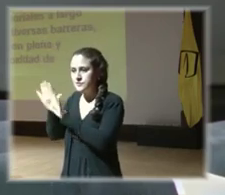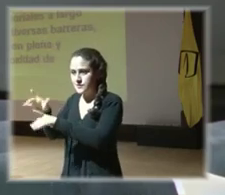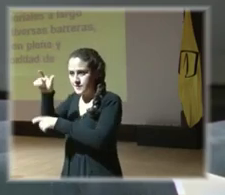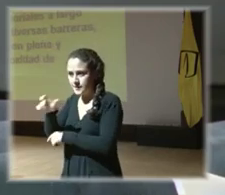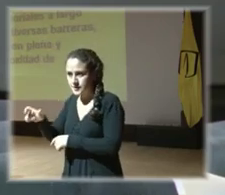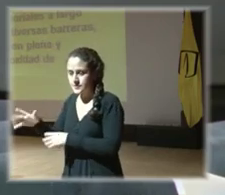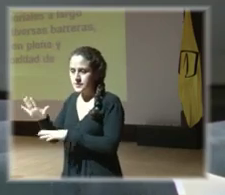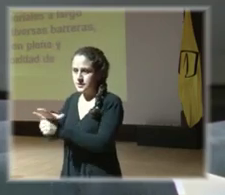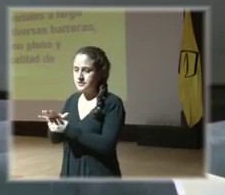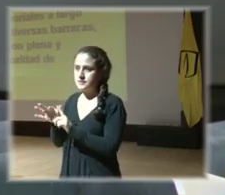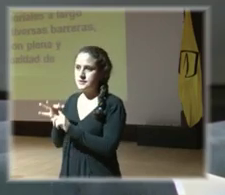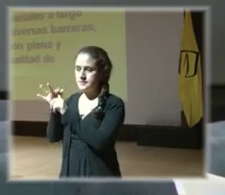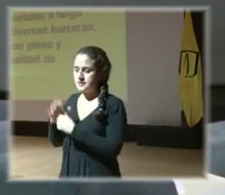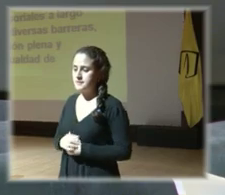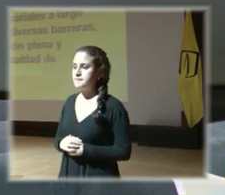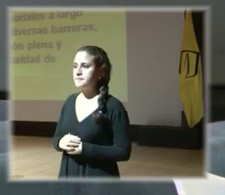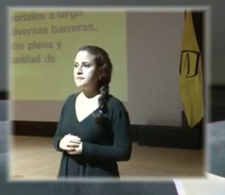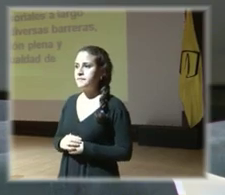persona.